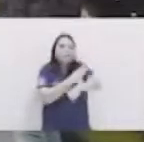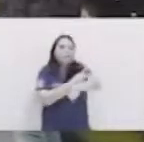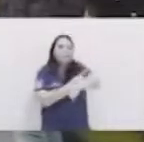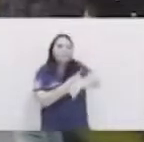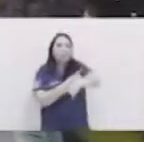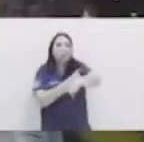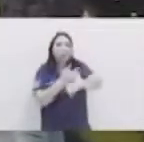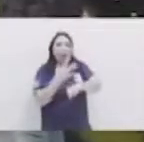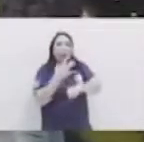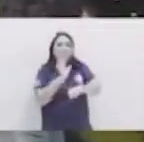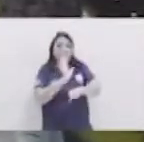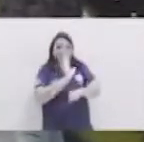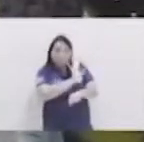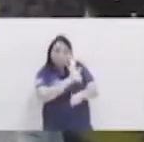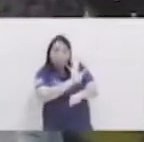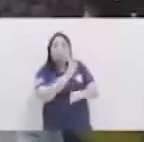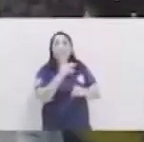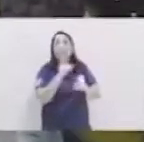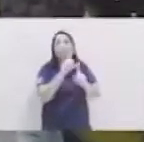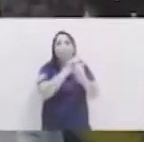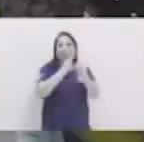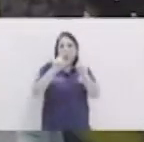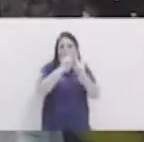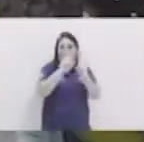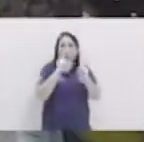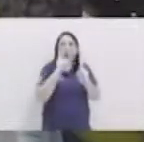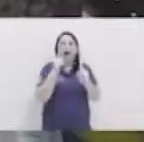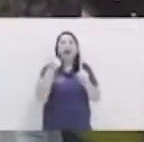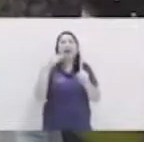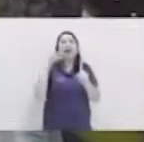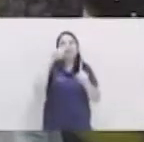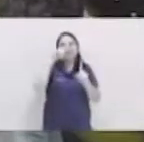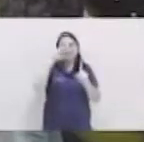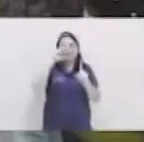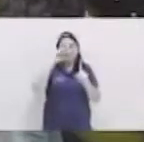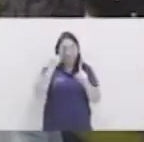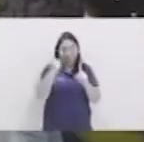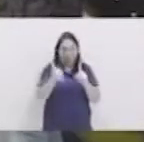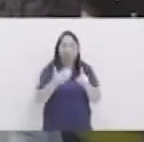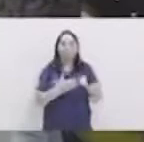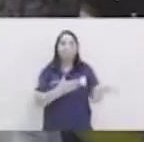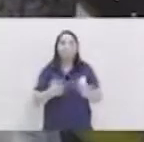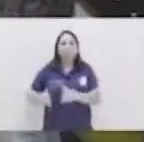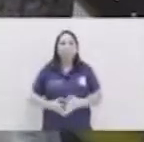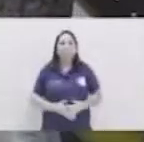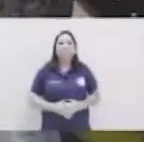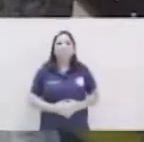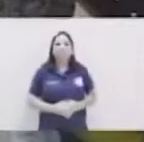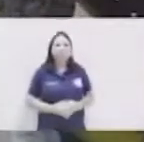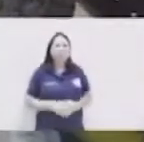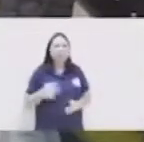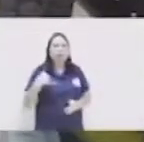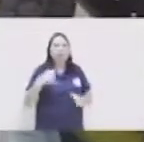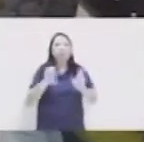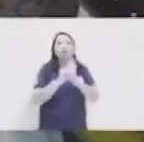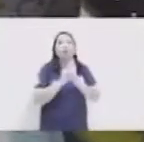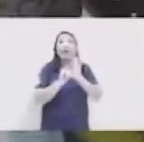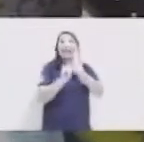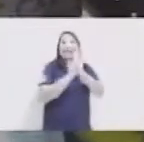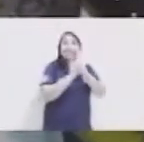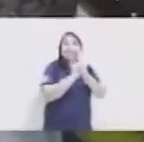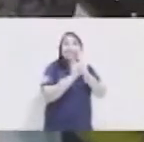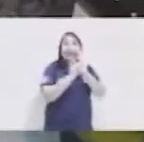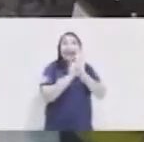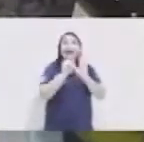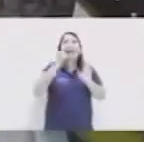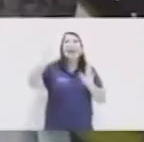hacían sus rituales. La mayor, o con quien ellos se identificaban más, era Quetzalcóatl, que después mudó